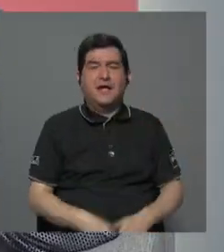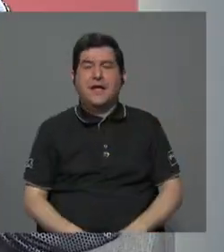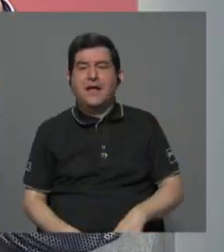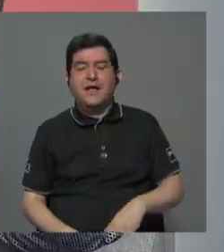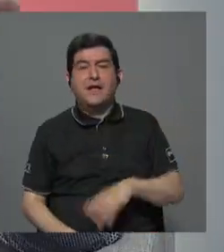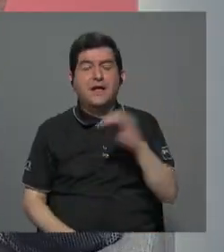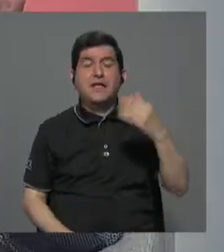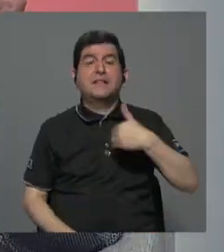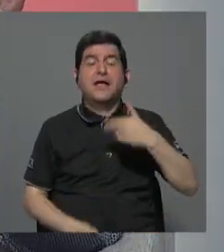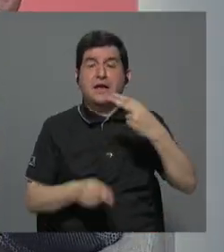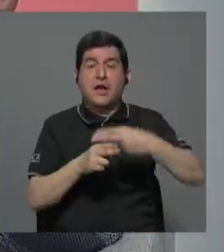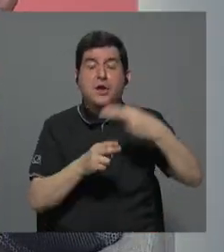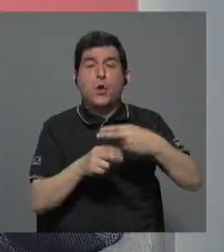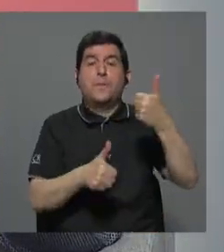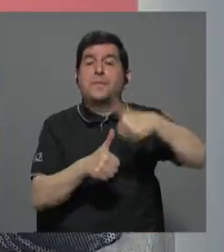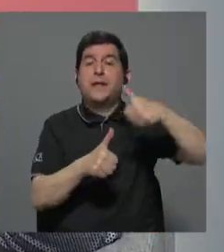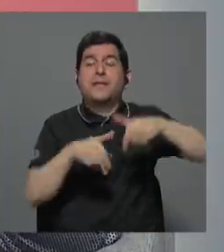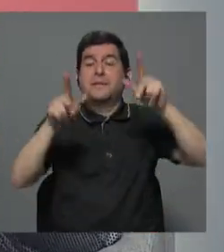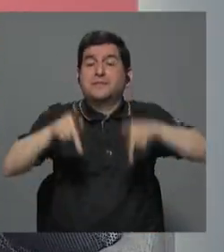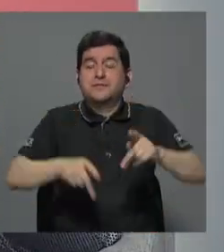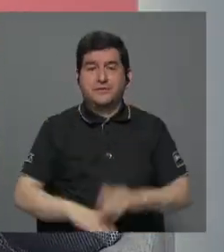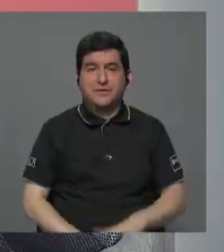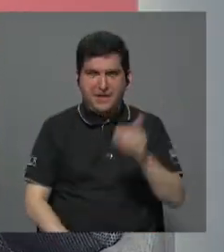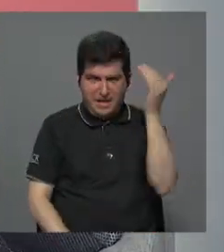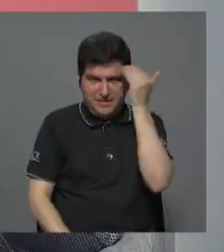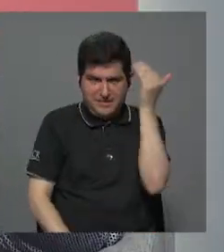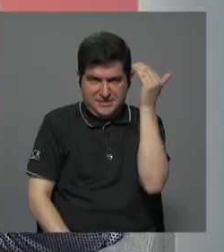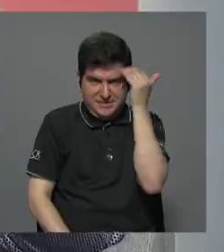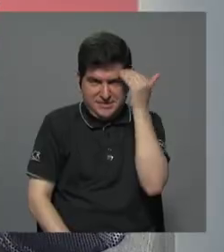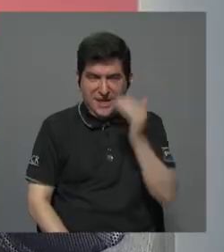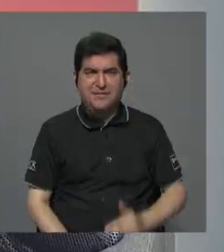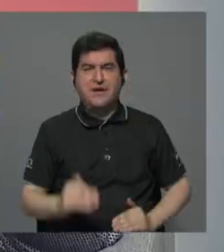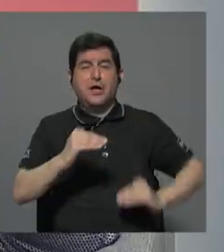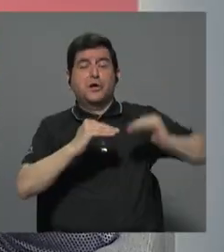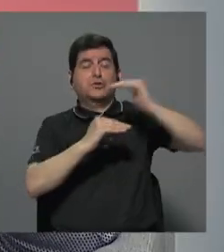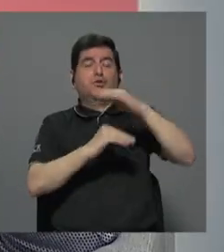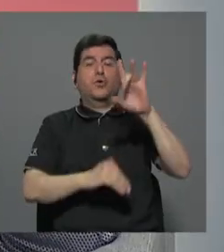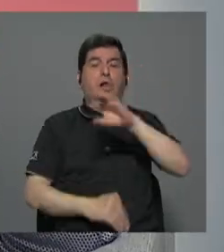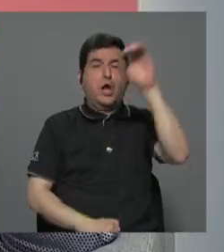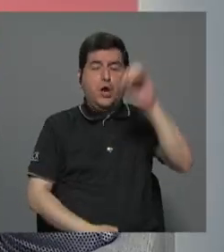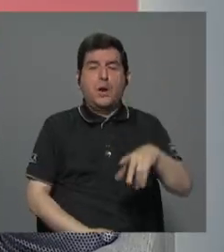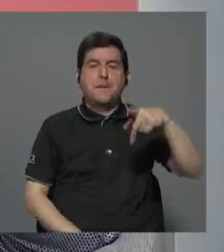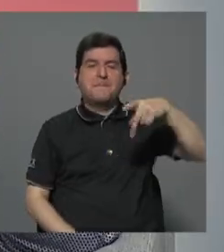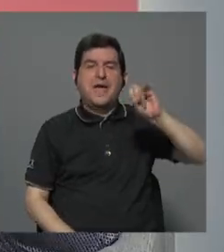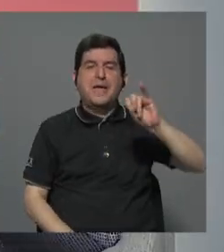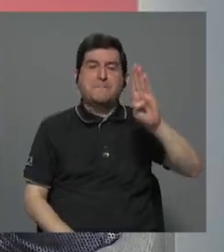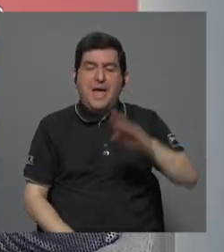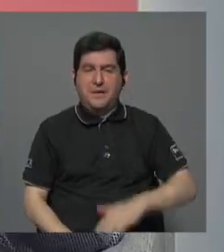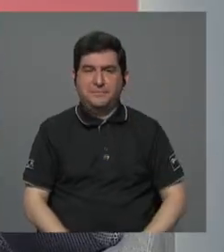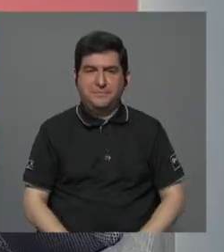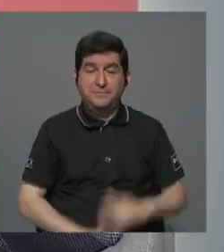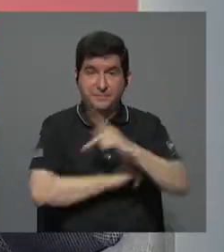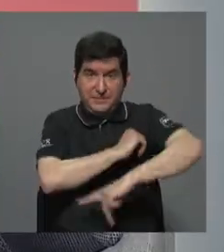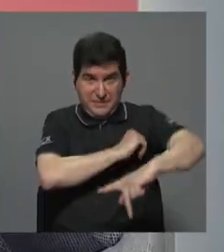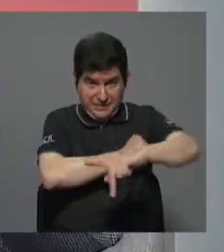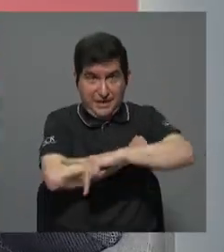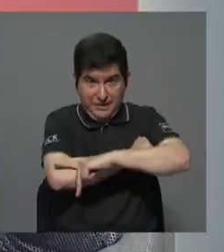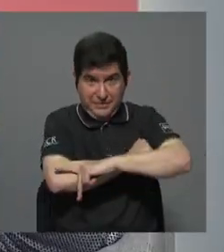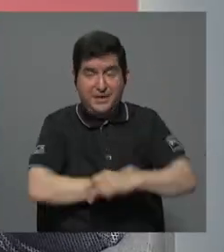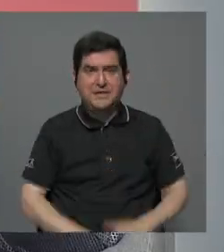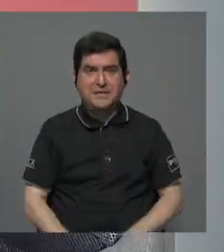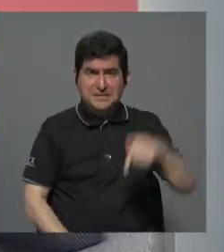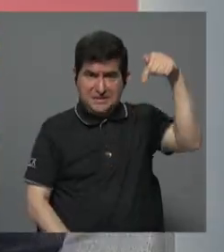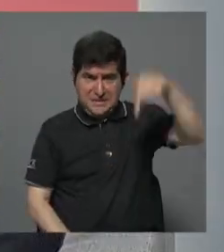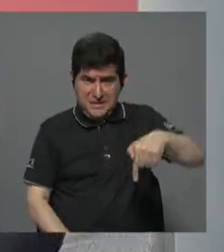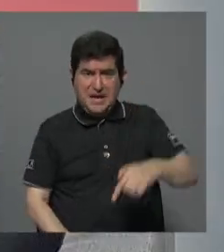y tienen nombres y apellidos y sabemos que es por encima del 8% del producto interno bruto de este país que se